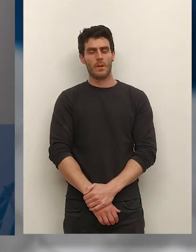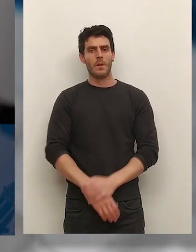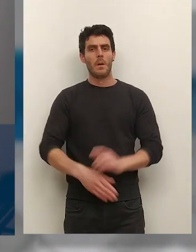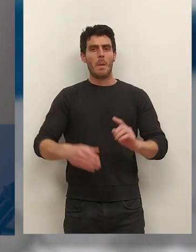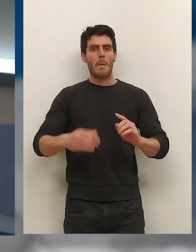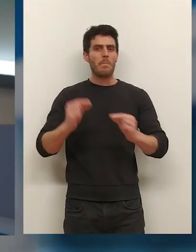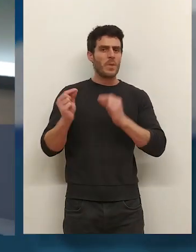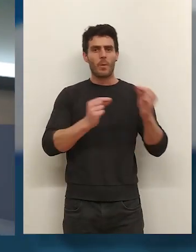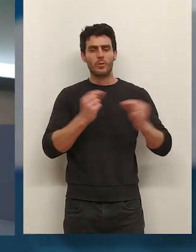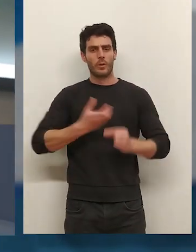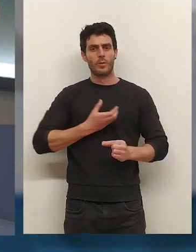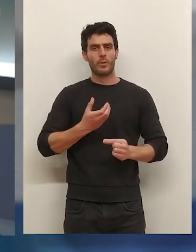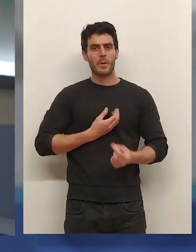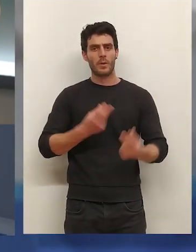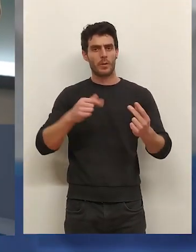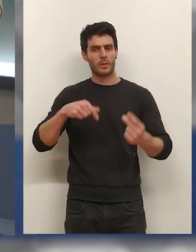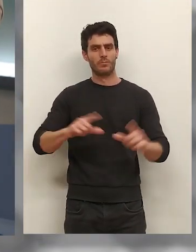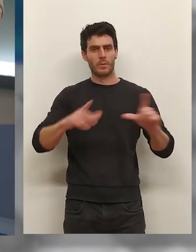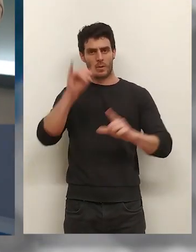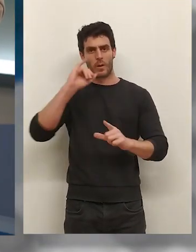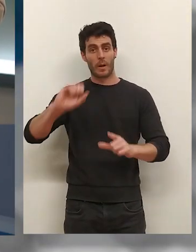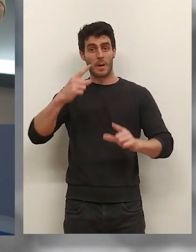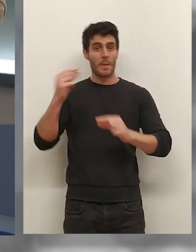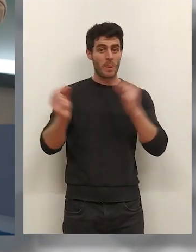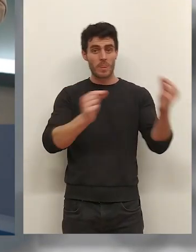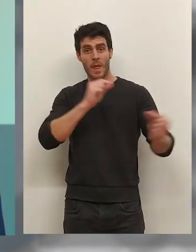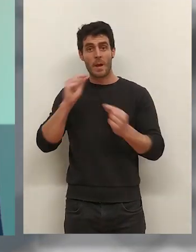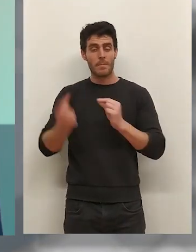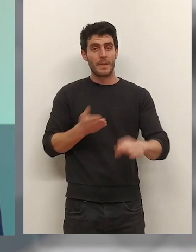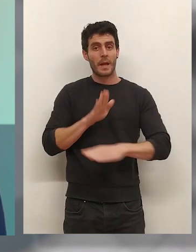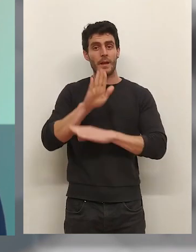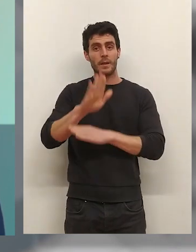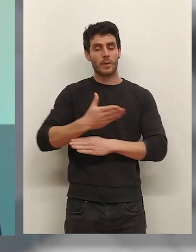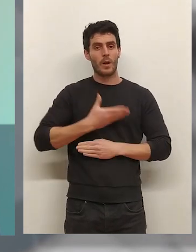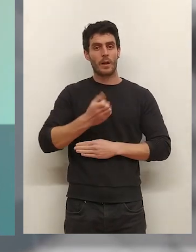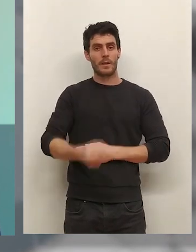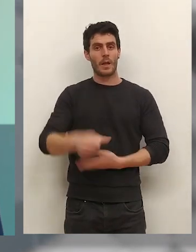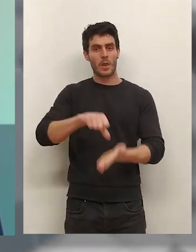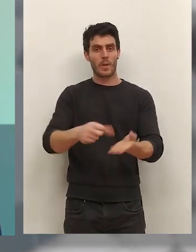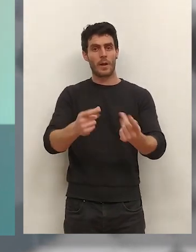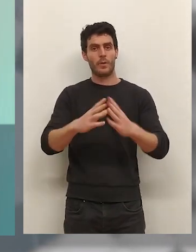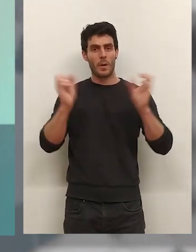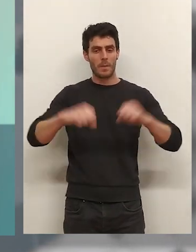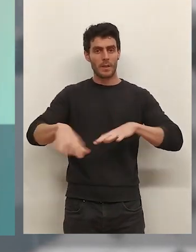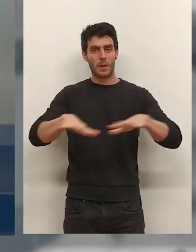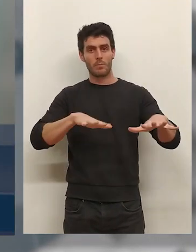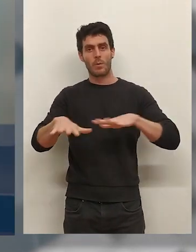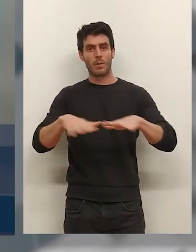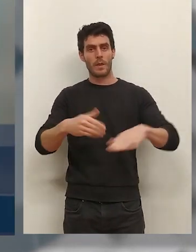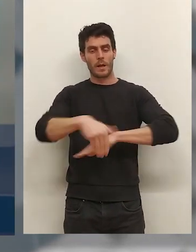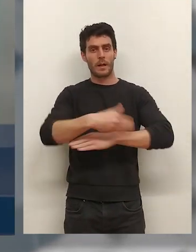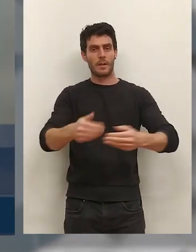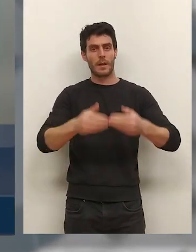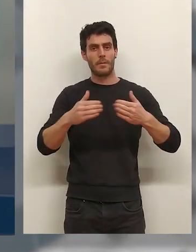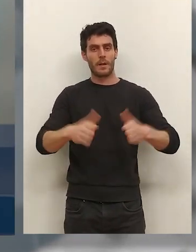La pelea por el Ayuntamiento de Logroño pasa por TVR. Primer debate entre los candidatos a la alcaldía de la capital. Pactos, movilidad,